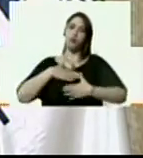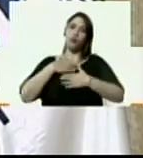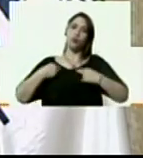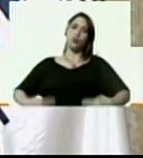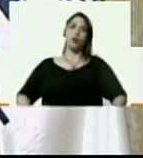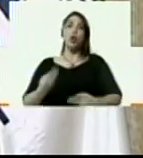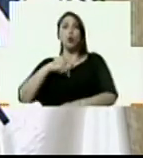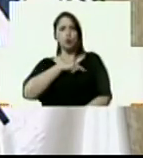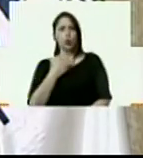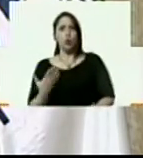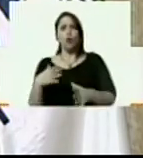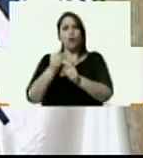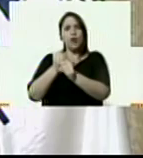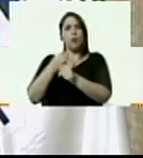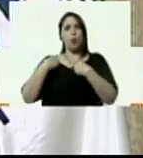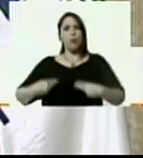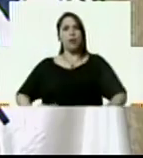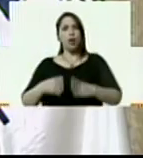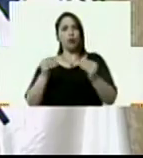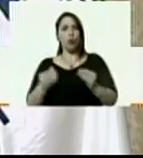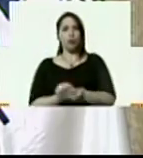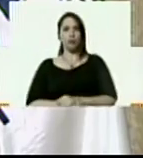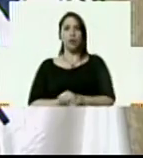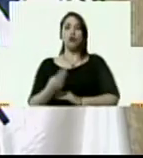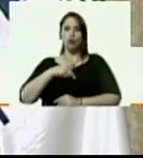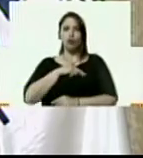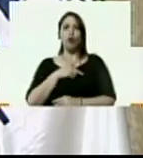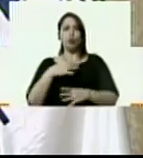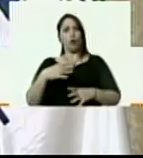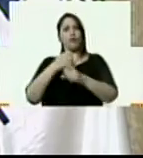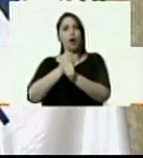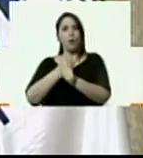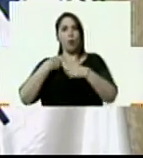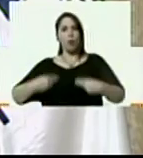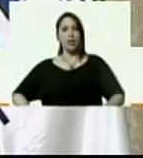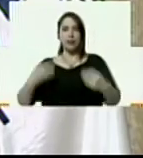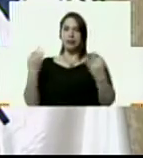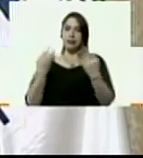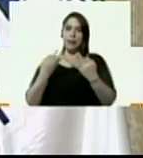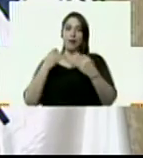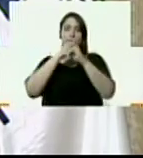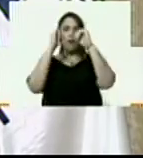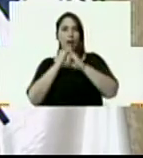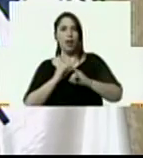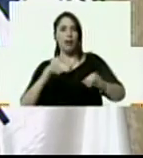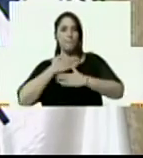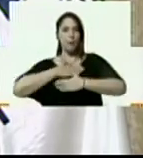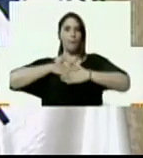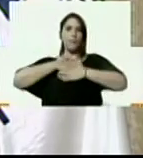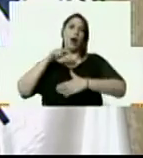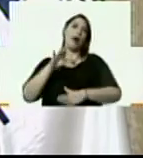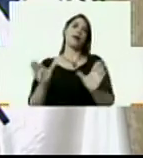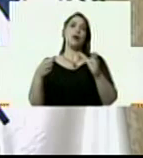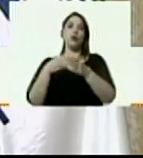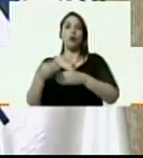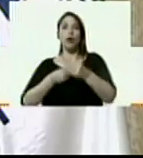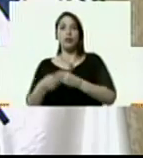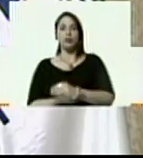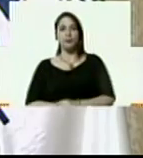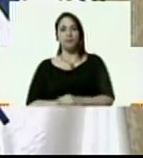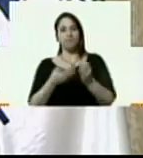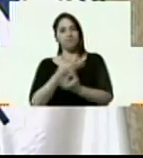nosotros creemos en la humanidad y creeremos eternamente en la humanidad por eso felices satisfechos de que esta reunión se haya realizado